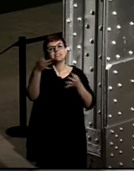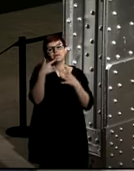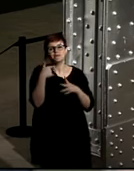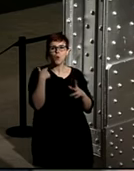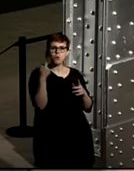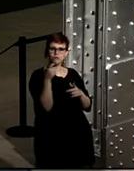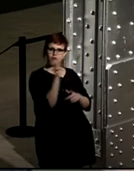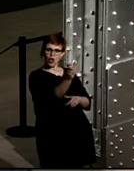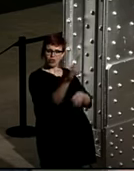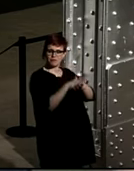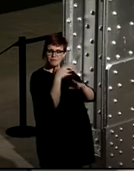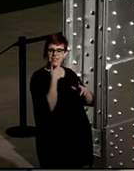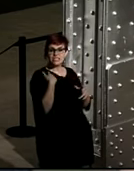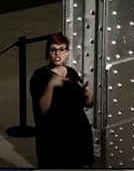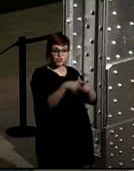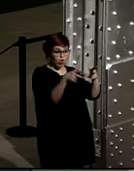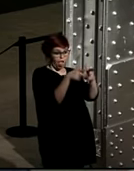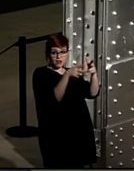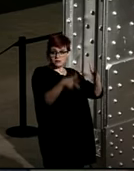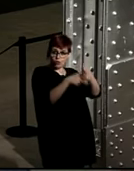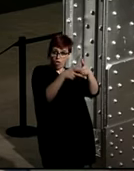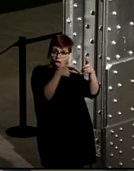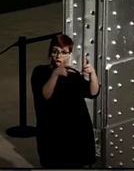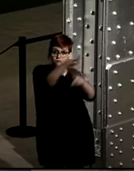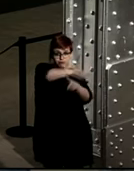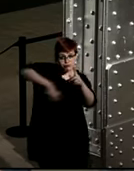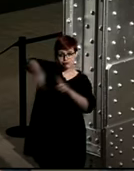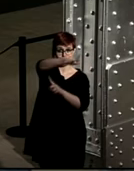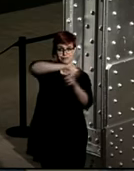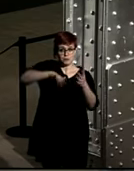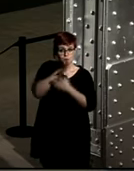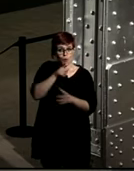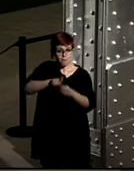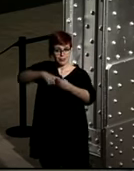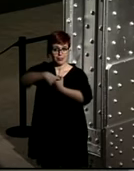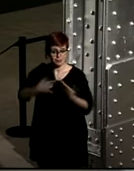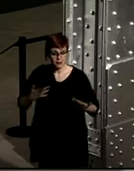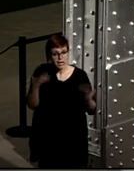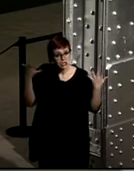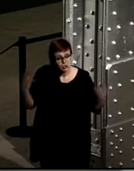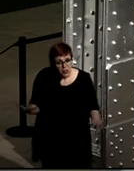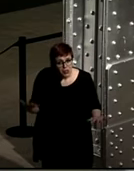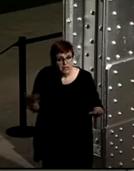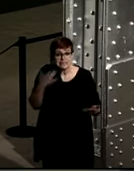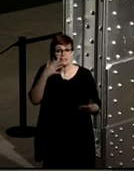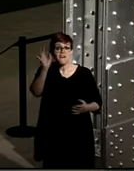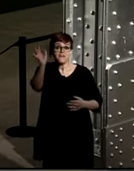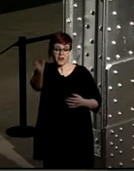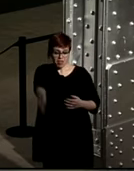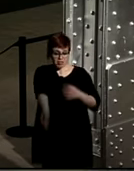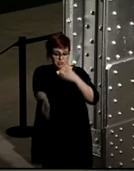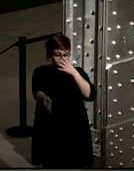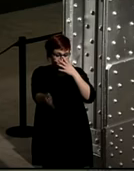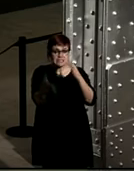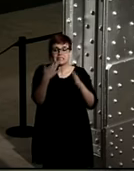cine social. Social es todo, social es lo que te rodea, social es la sociedad en la que participas. Entonces, sí es verdad que no se